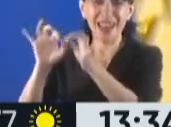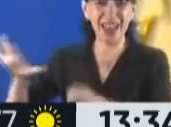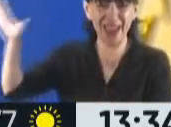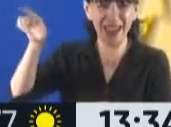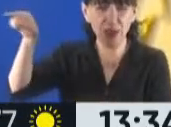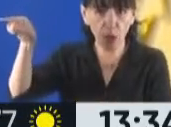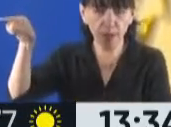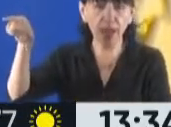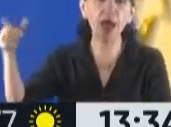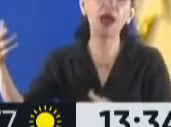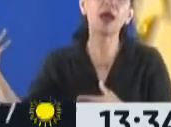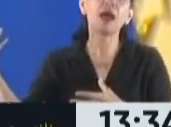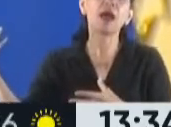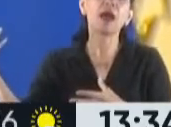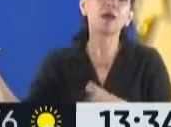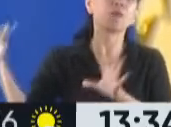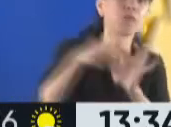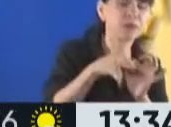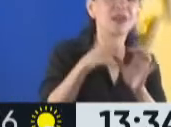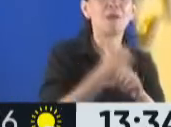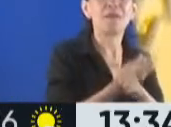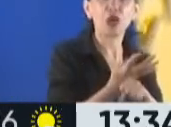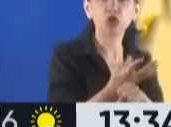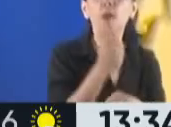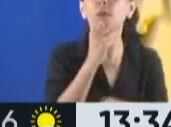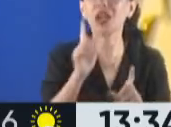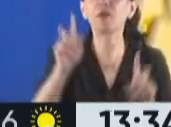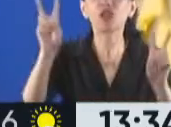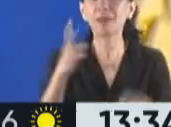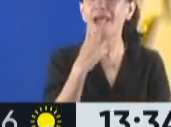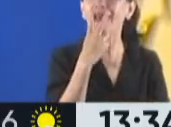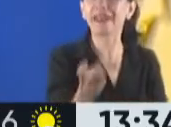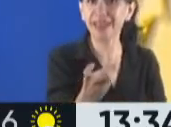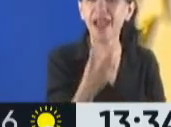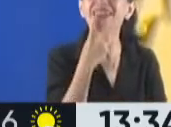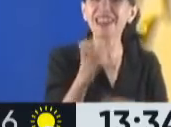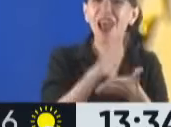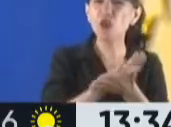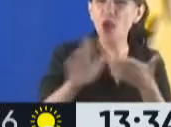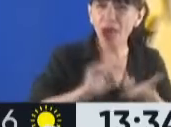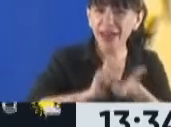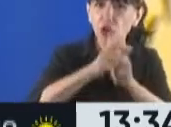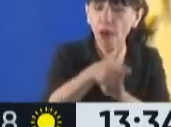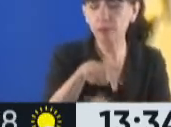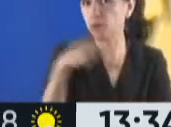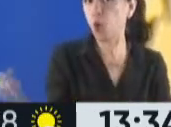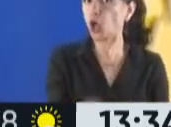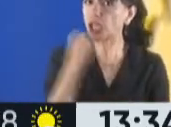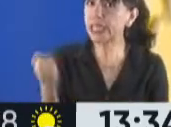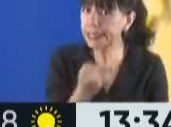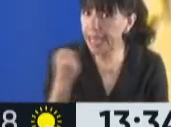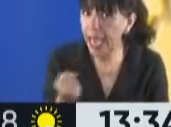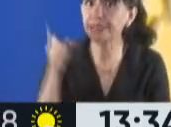en donde el tema energético y energías limpias, energías renovables es un tema central, y